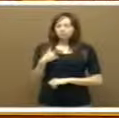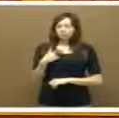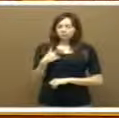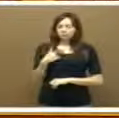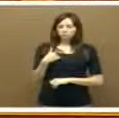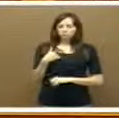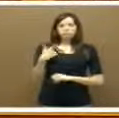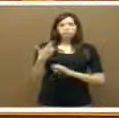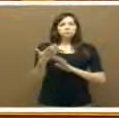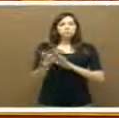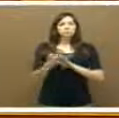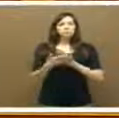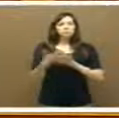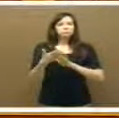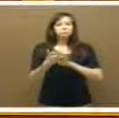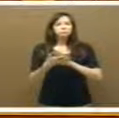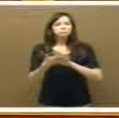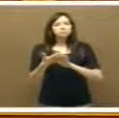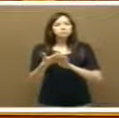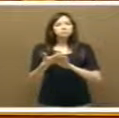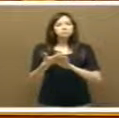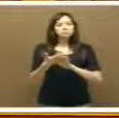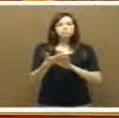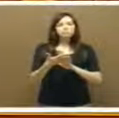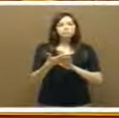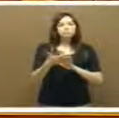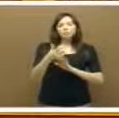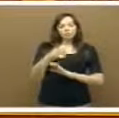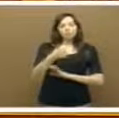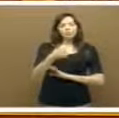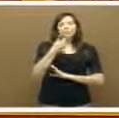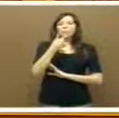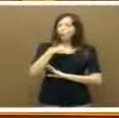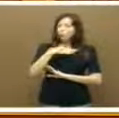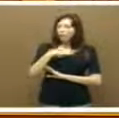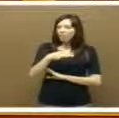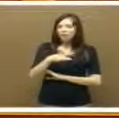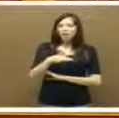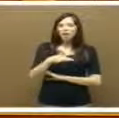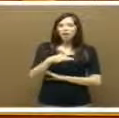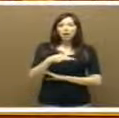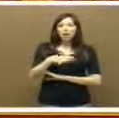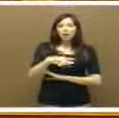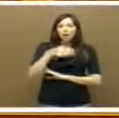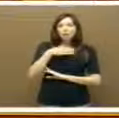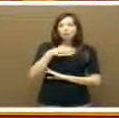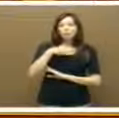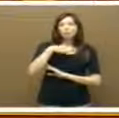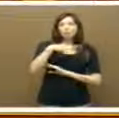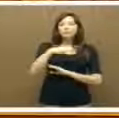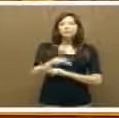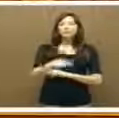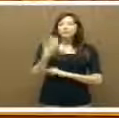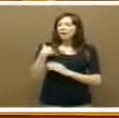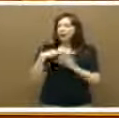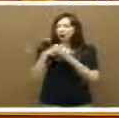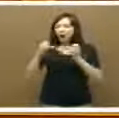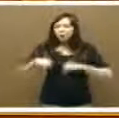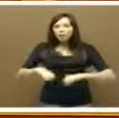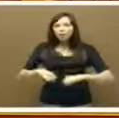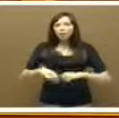ha tenido hoy aquí, tramposa y mentirosa, se puede llegar a algún tipo de acuerdo? ¿Usted ha venido aquí, como